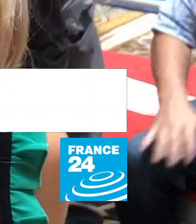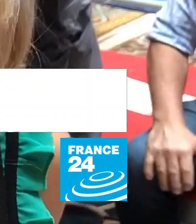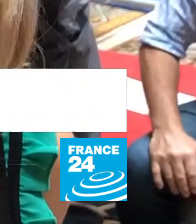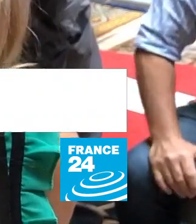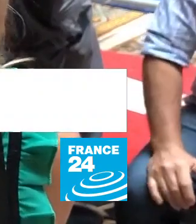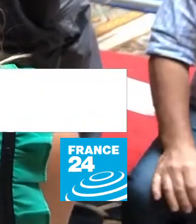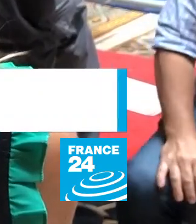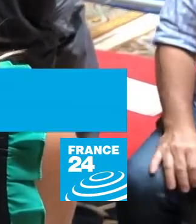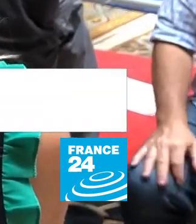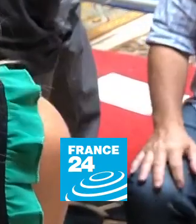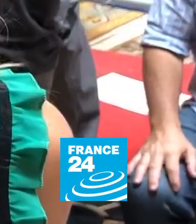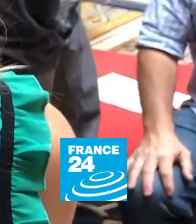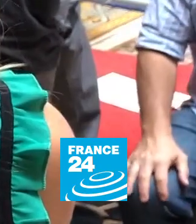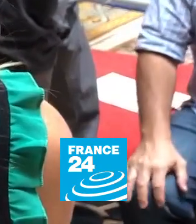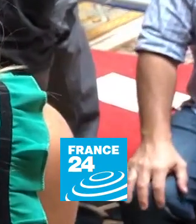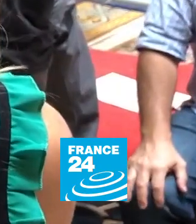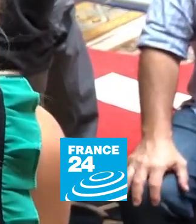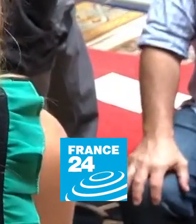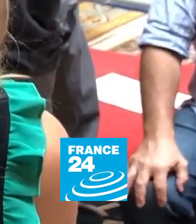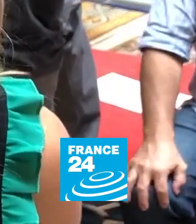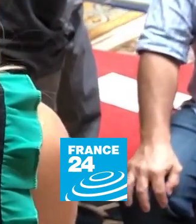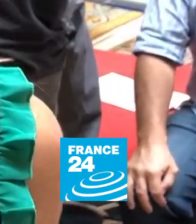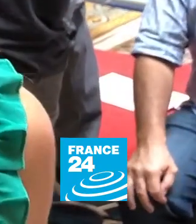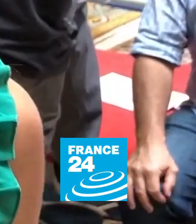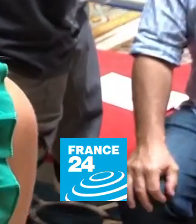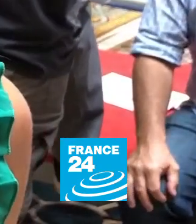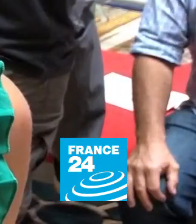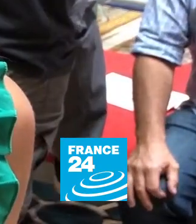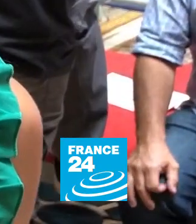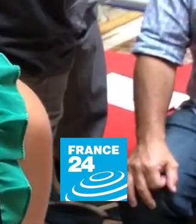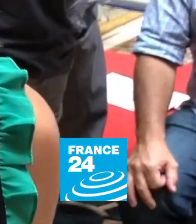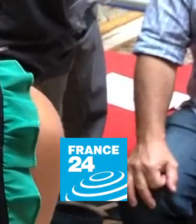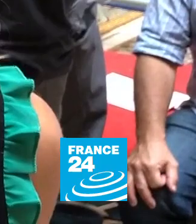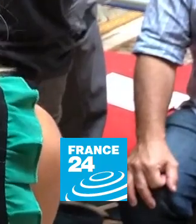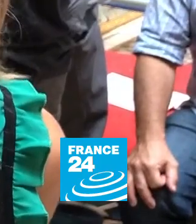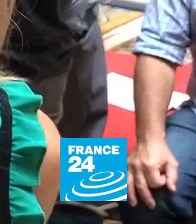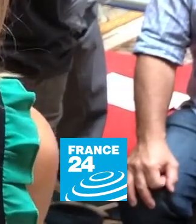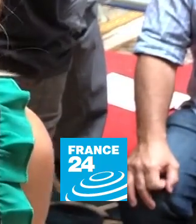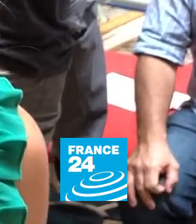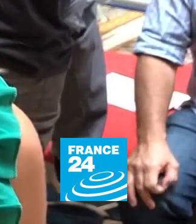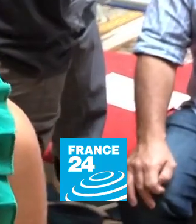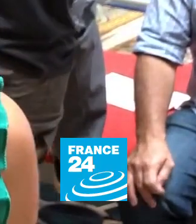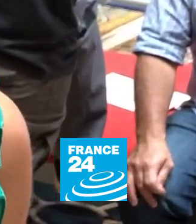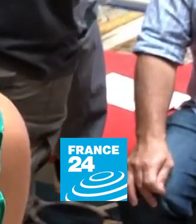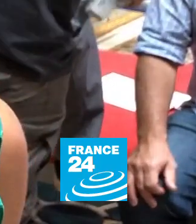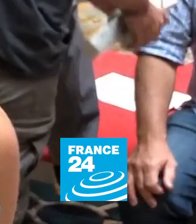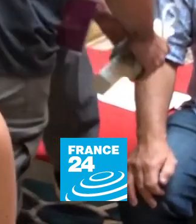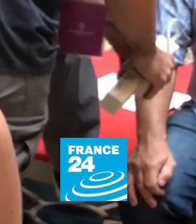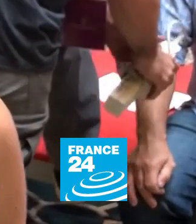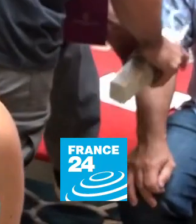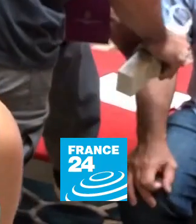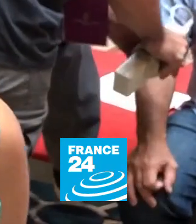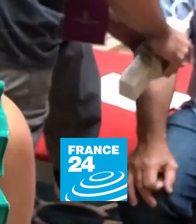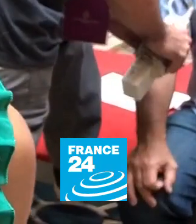quieran introducir es que actúe el lobby de las jerarquías eclesiásticas, que actúe el lobby de las clínicas privadas, el lobby de